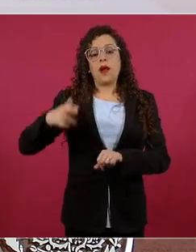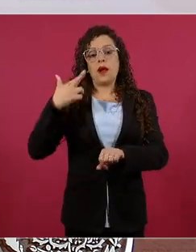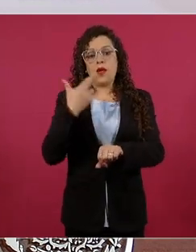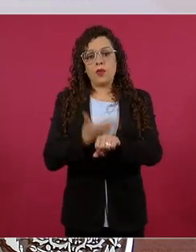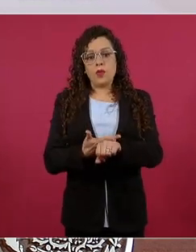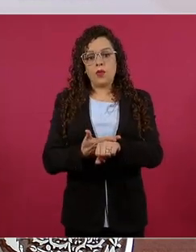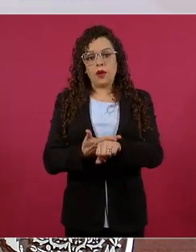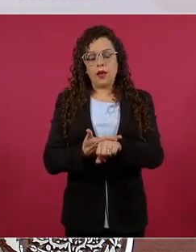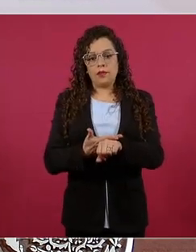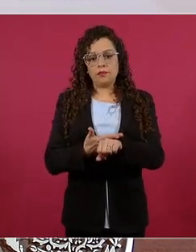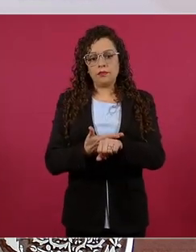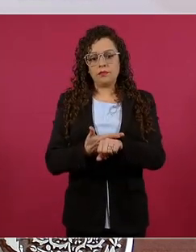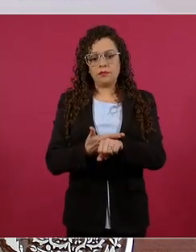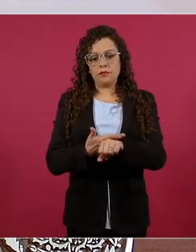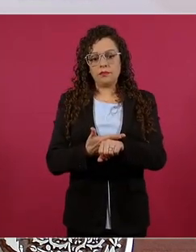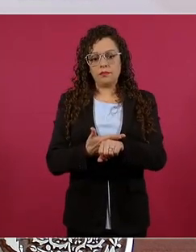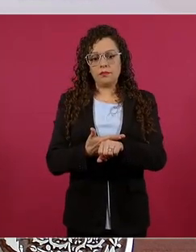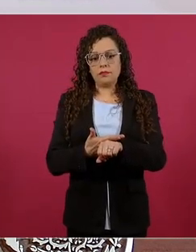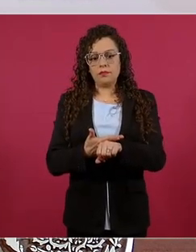electa,